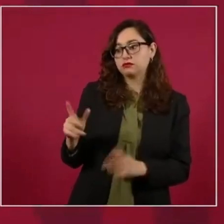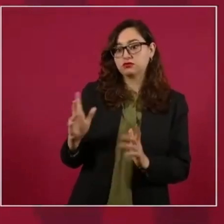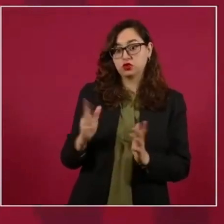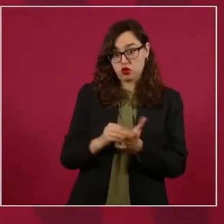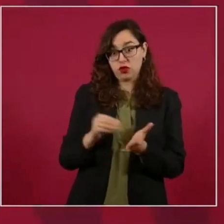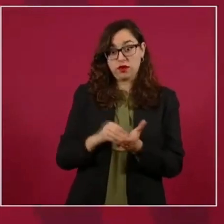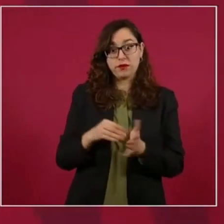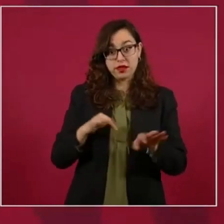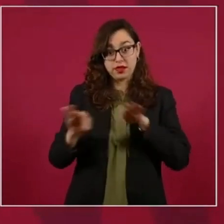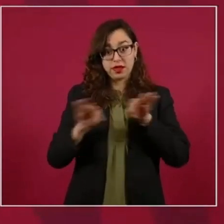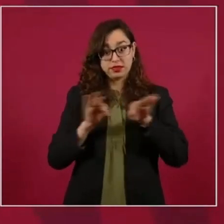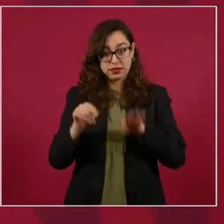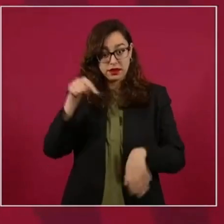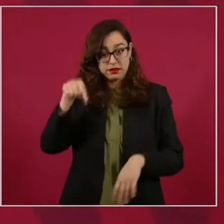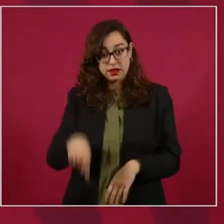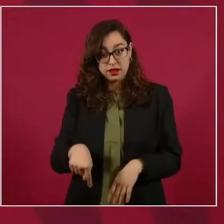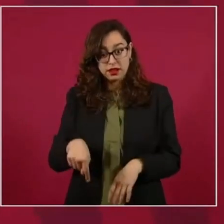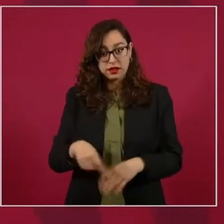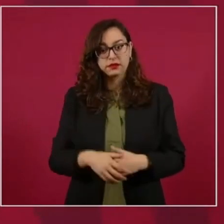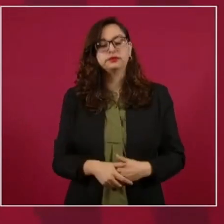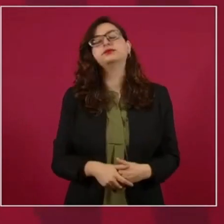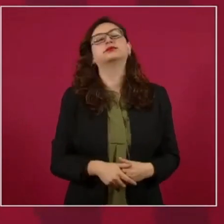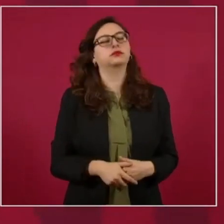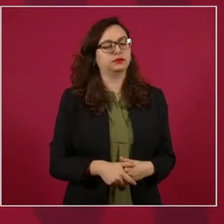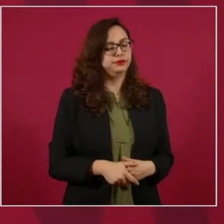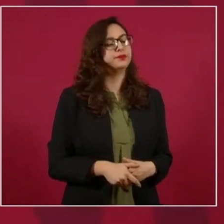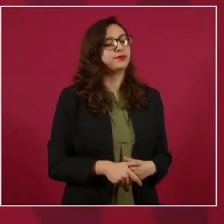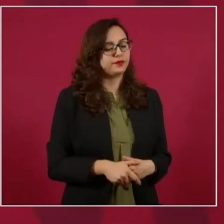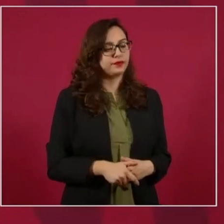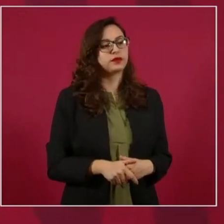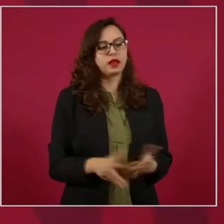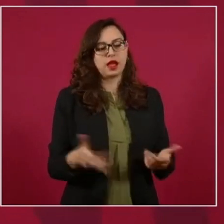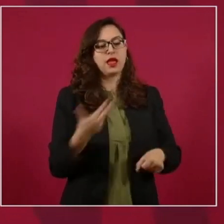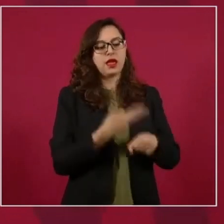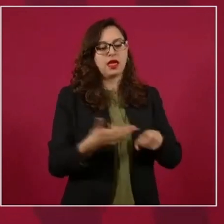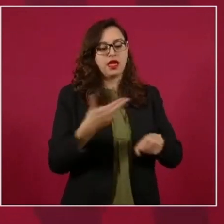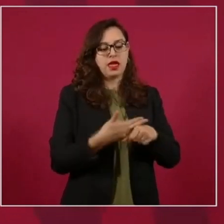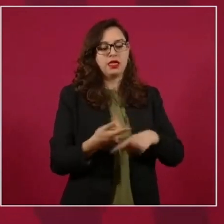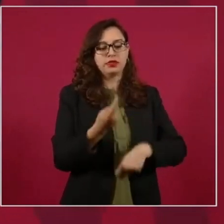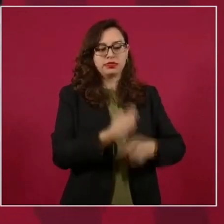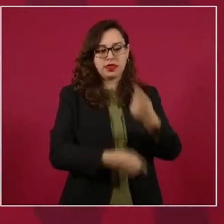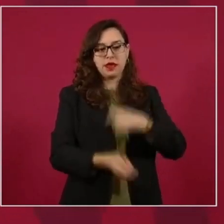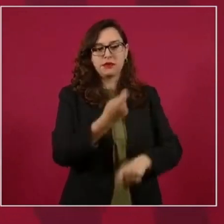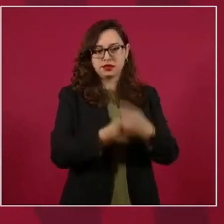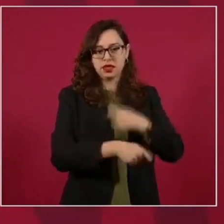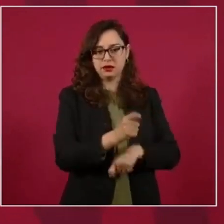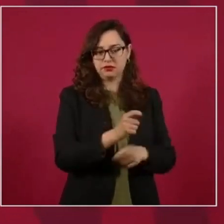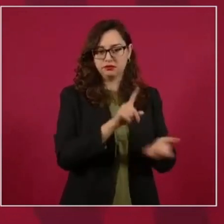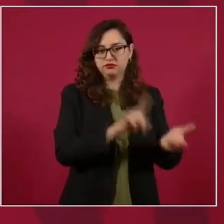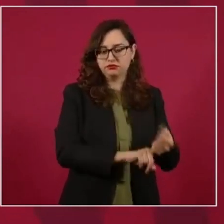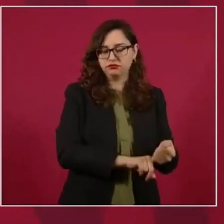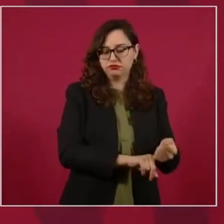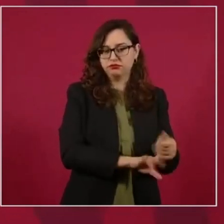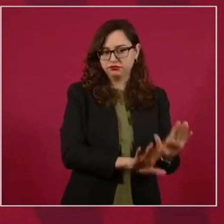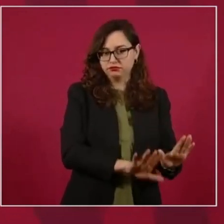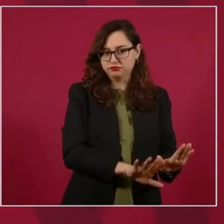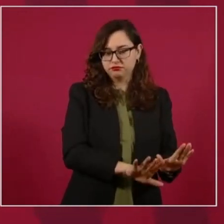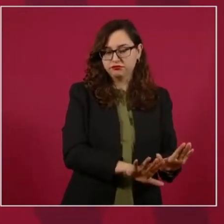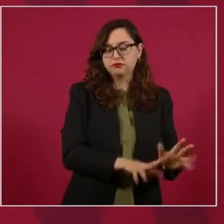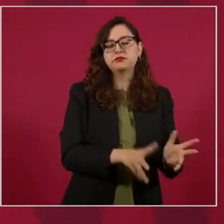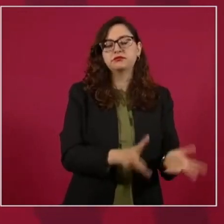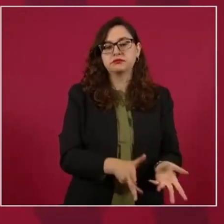tiene todavía que hacerse el trámite. La Secretaría de Relaciones Exteriores va a pedir